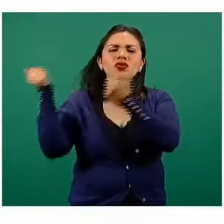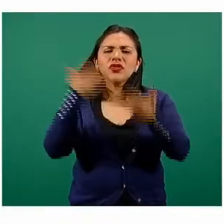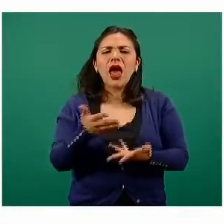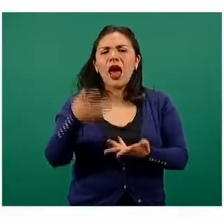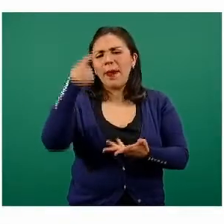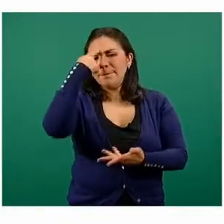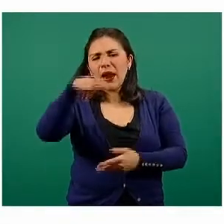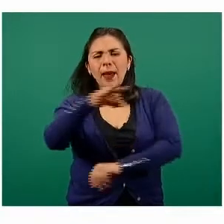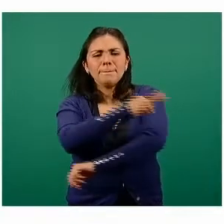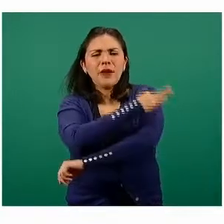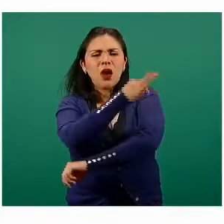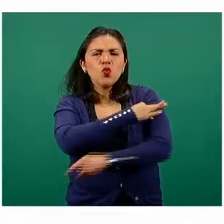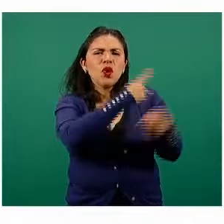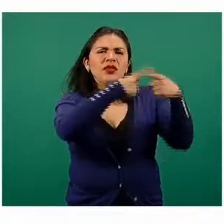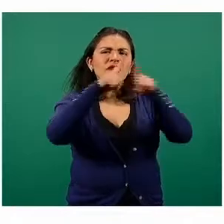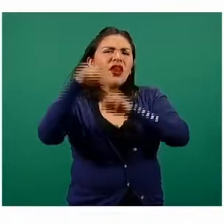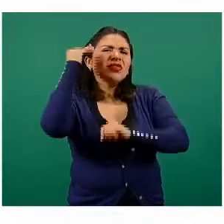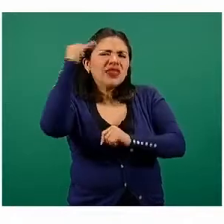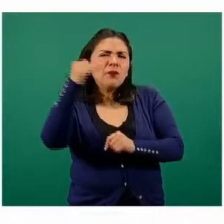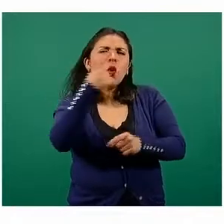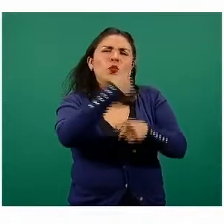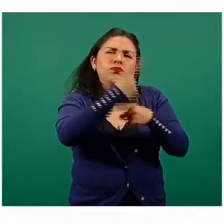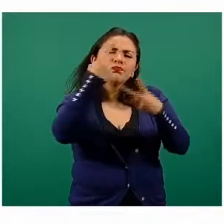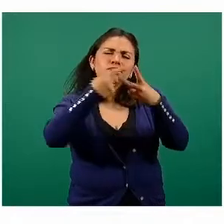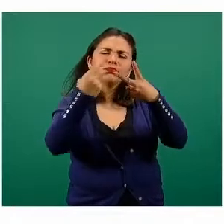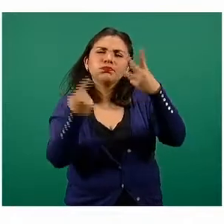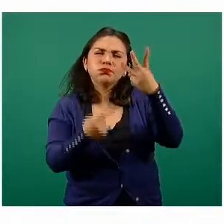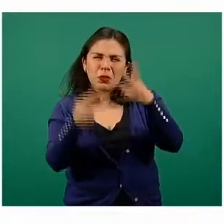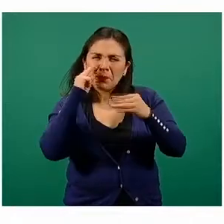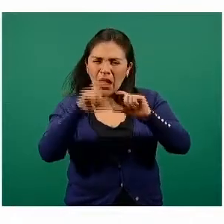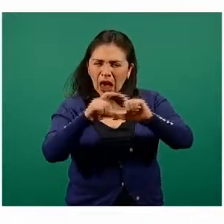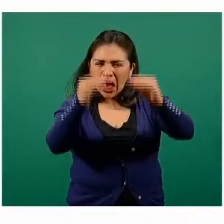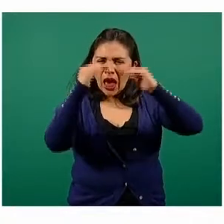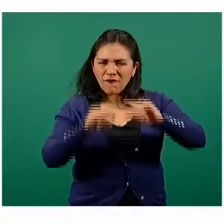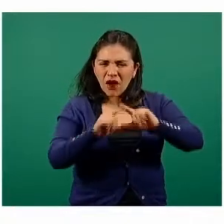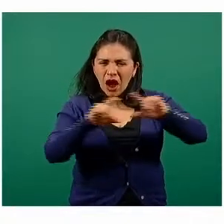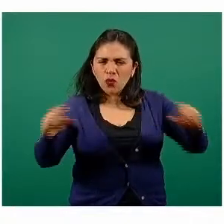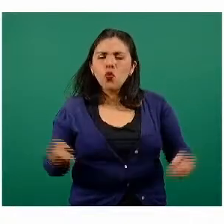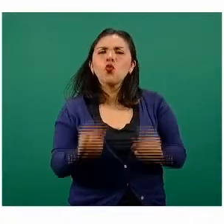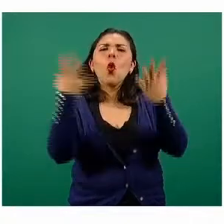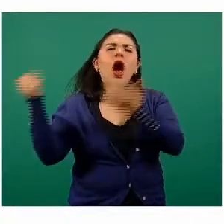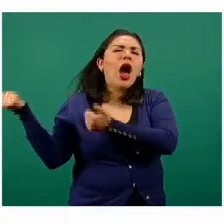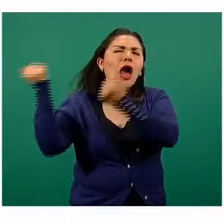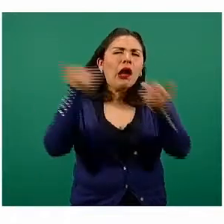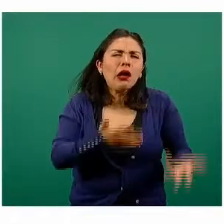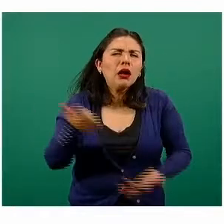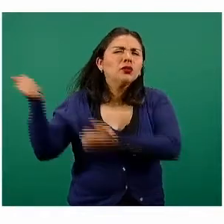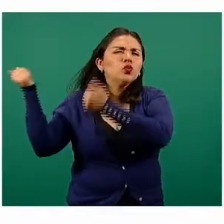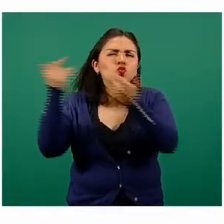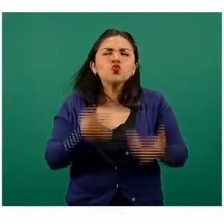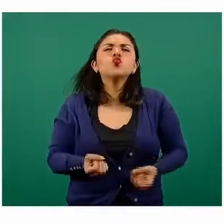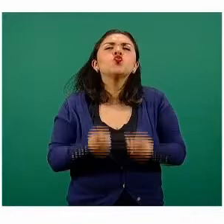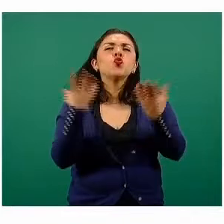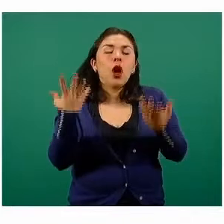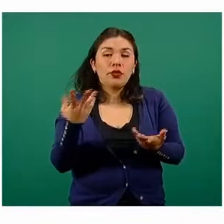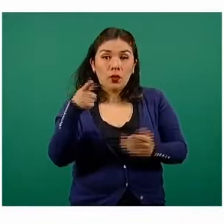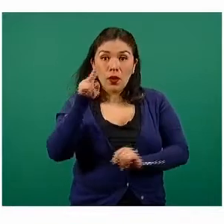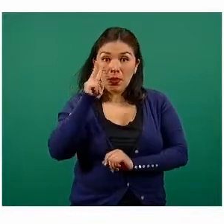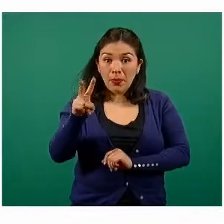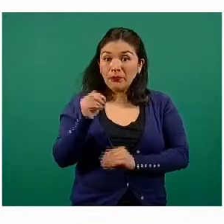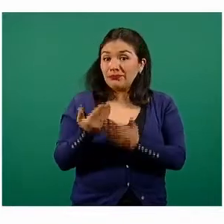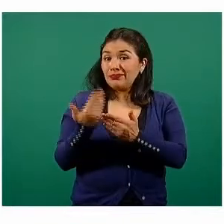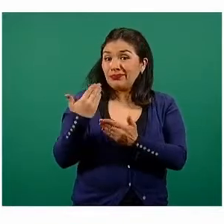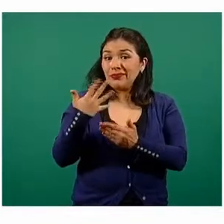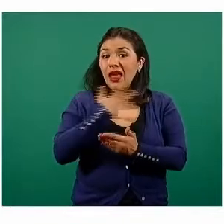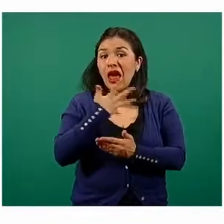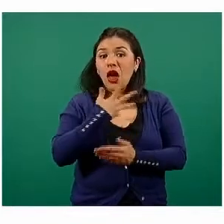los distintos paquetes. En la parte baja de la diapositiva se ve la cantidad de vacunas que llegaron en cada uno y el más reciente